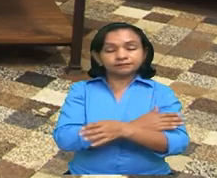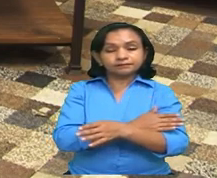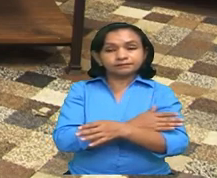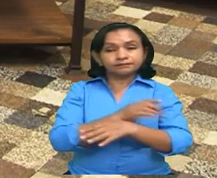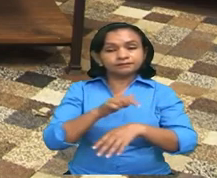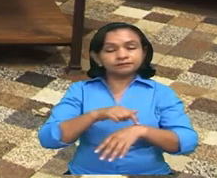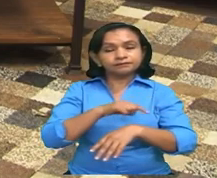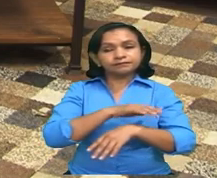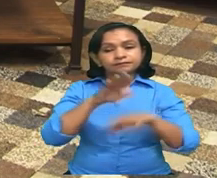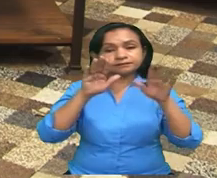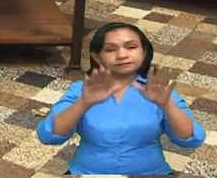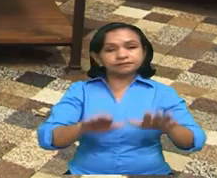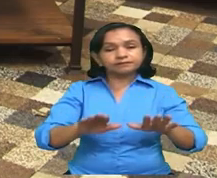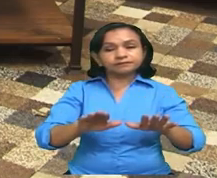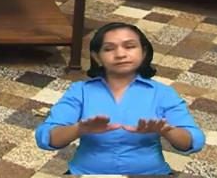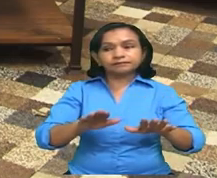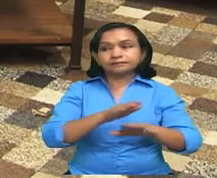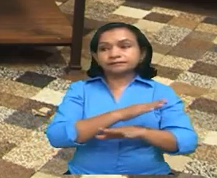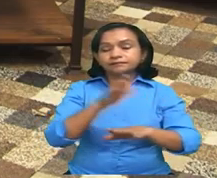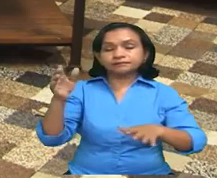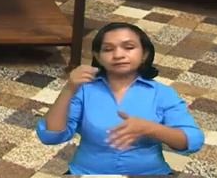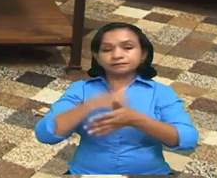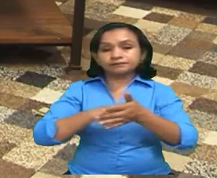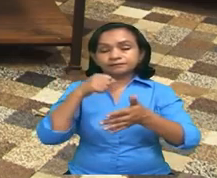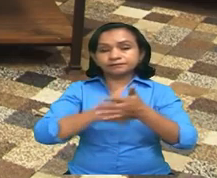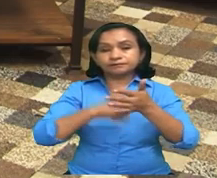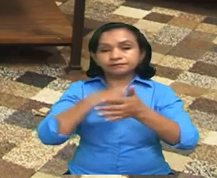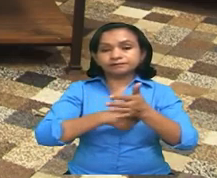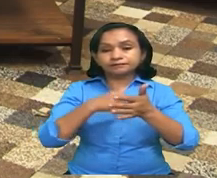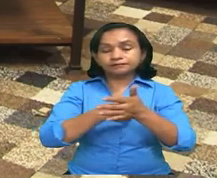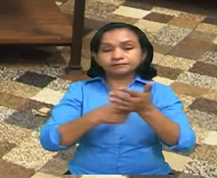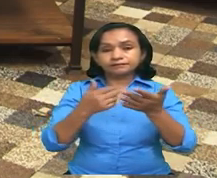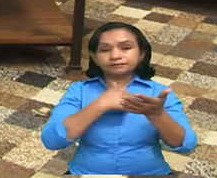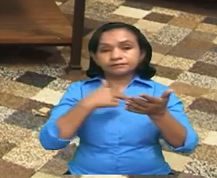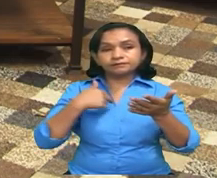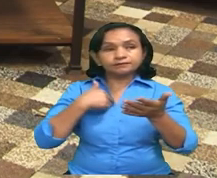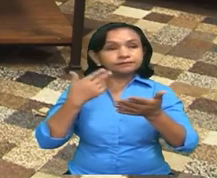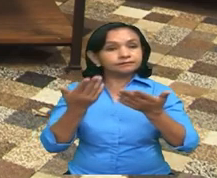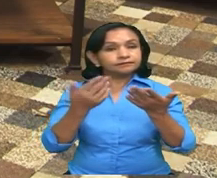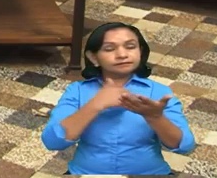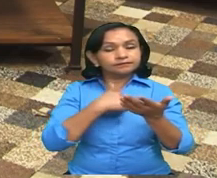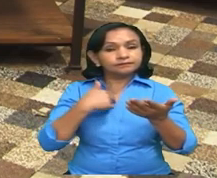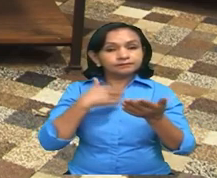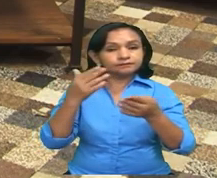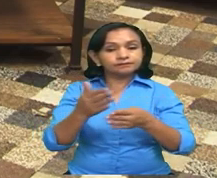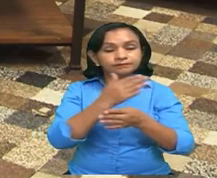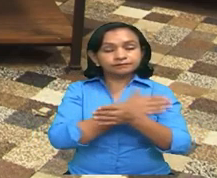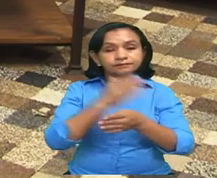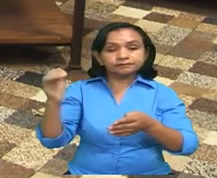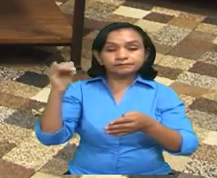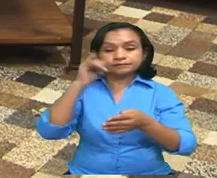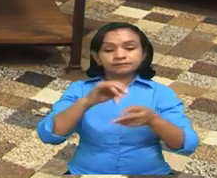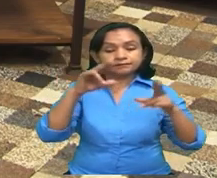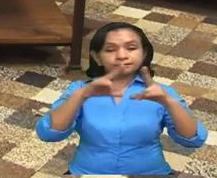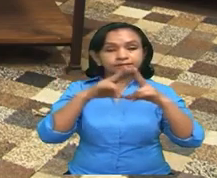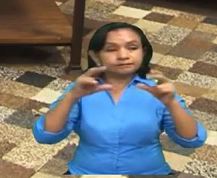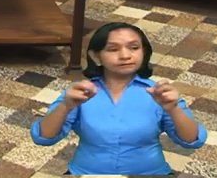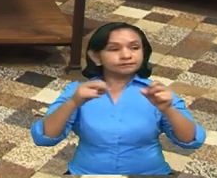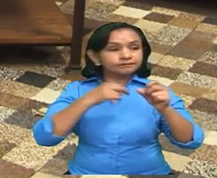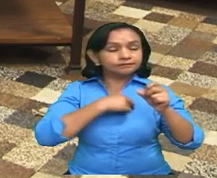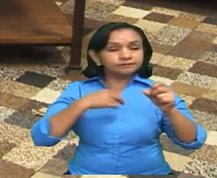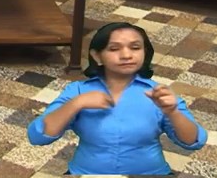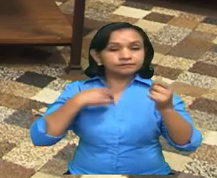medios internacionales llegaron el día 5 al país, y hubo un grupo que vino desde Inglaterra que arribó el día 2, o sea que vienen desde antes